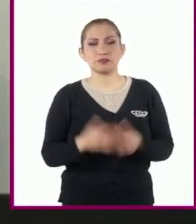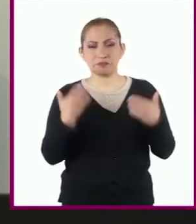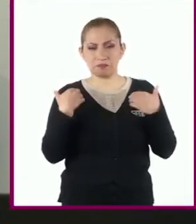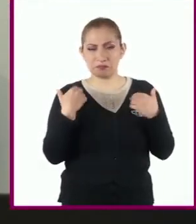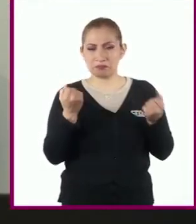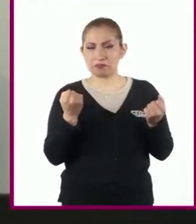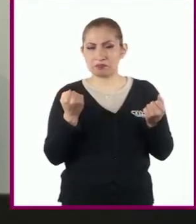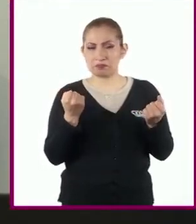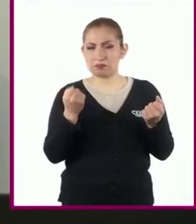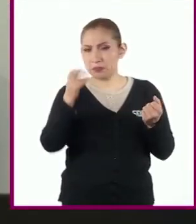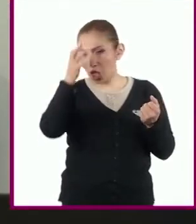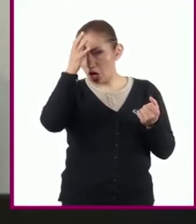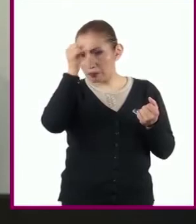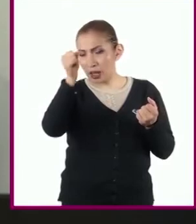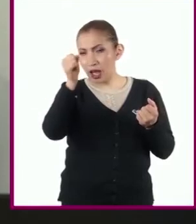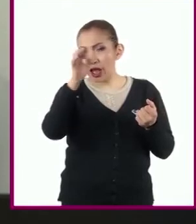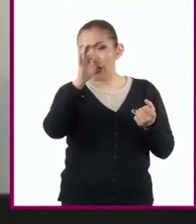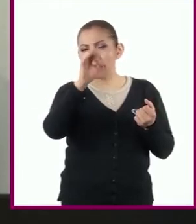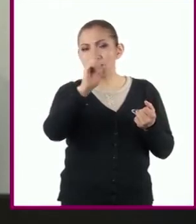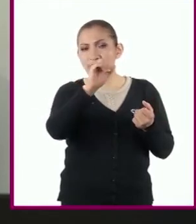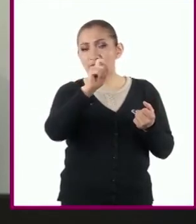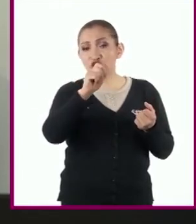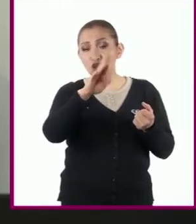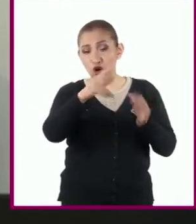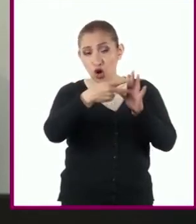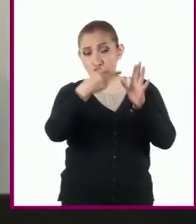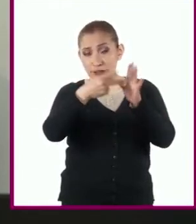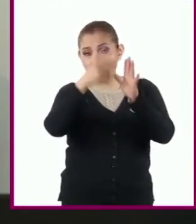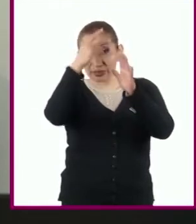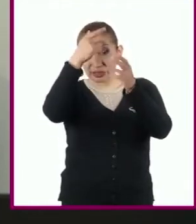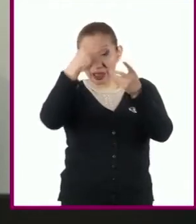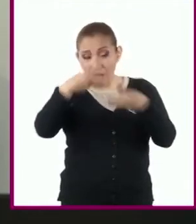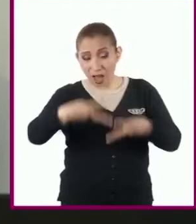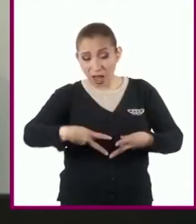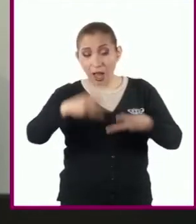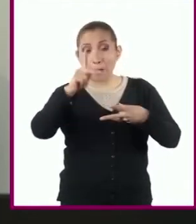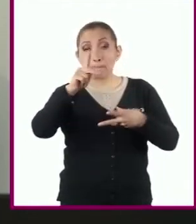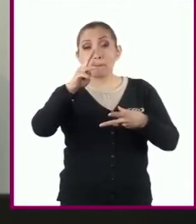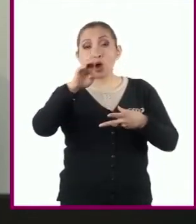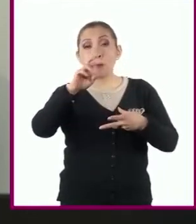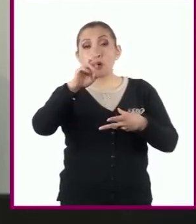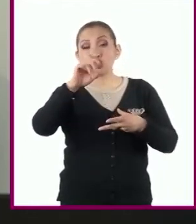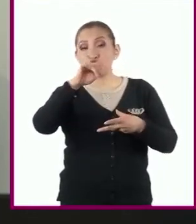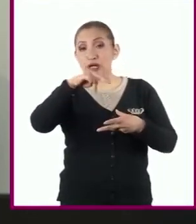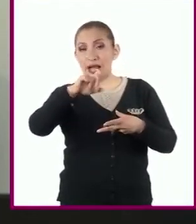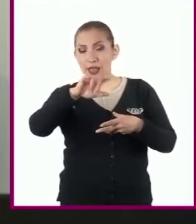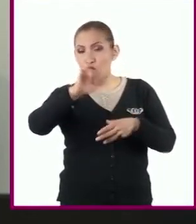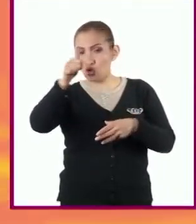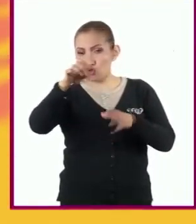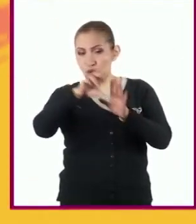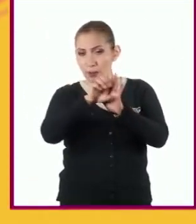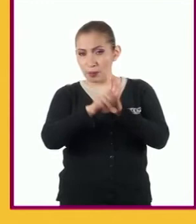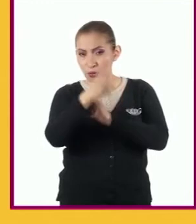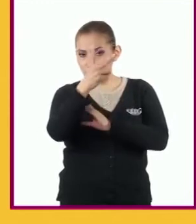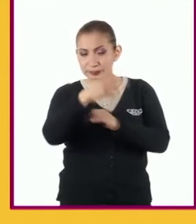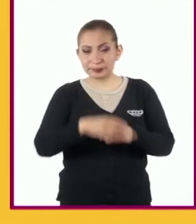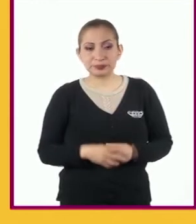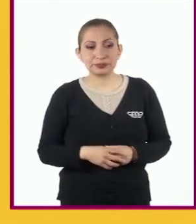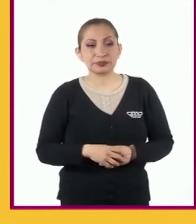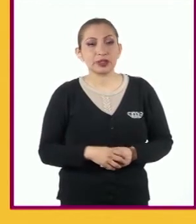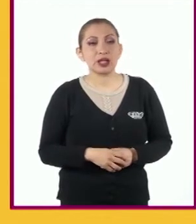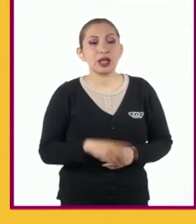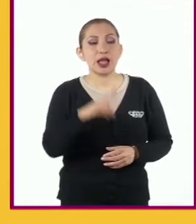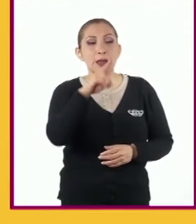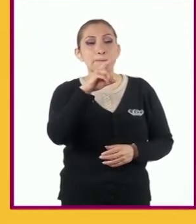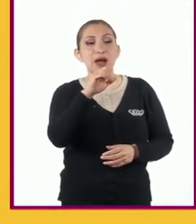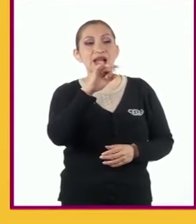¿Comprendieron el concepto de factor constante de proporcionalidad? Veamos dos ejemplos más. Variación